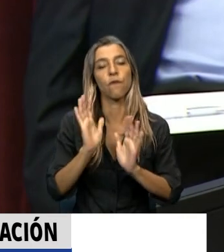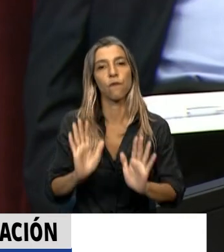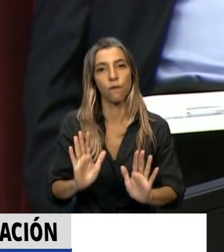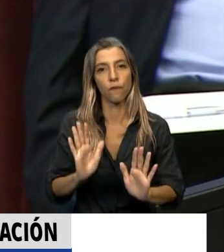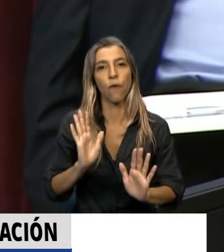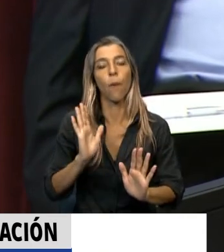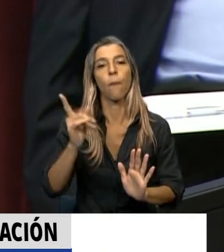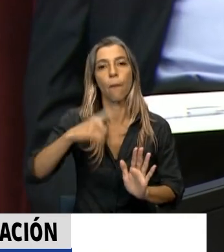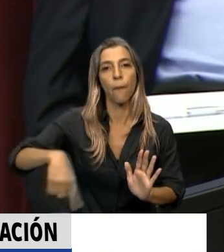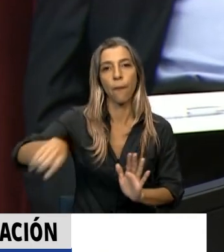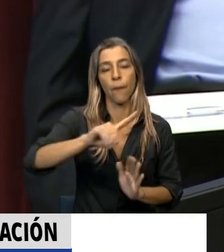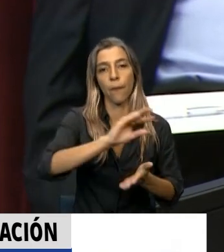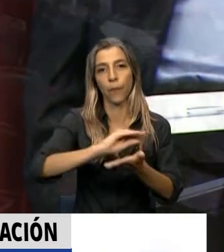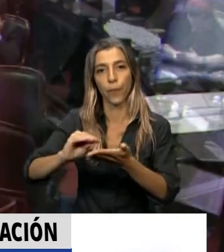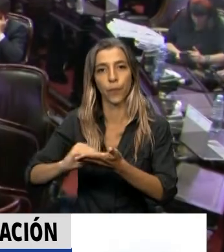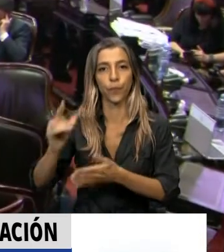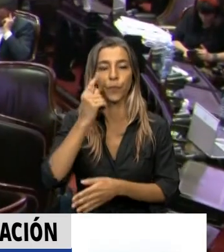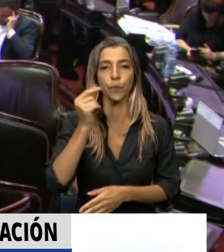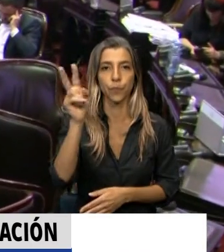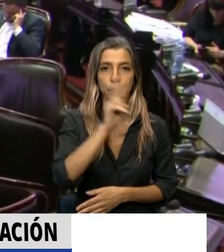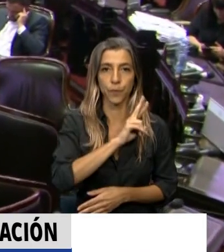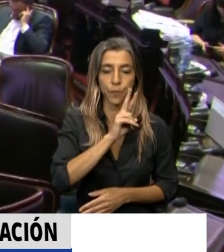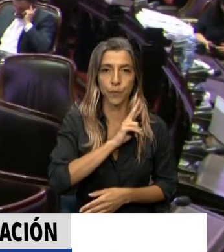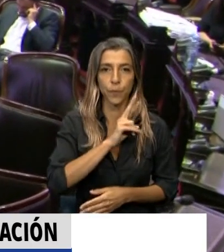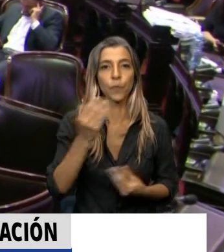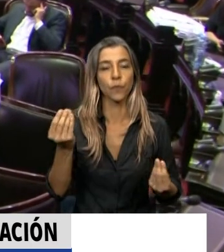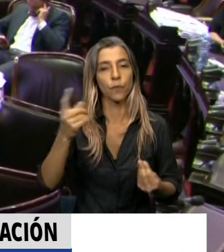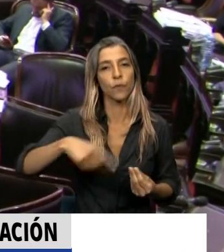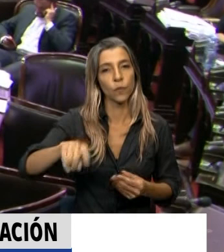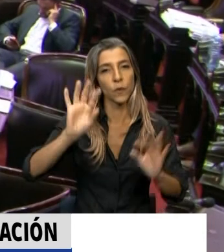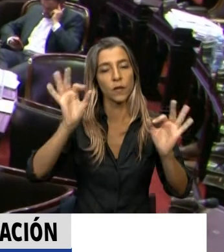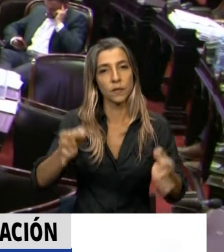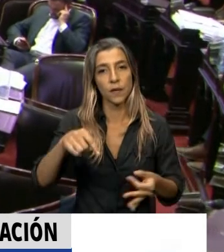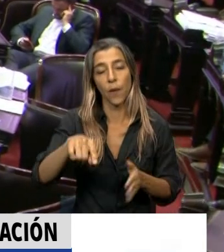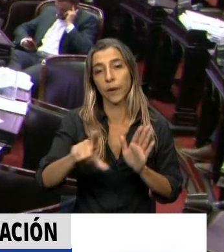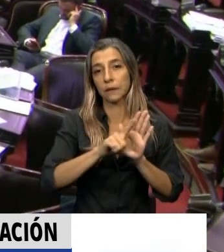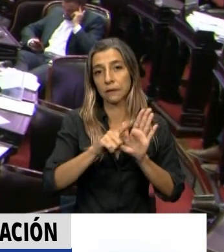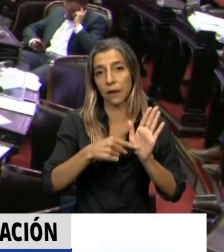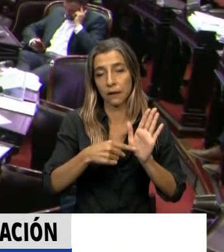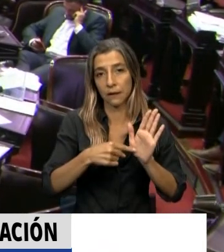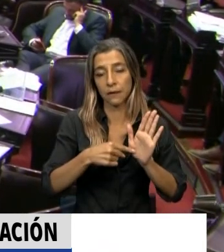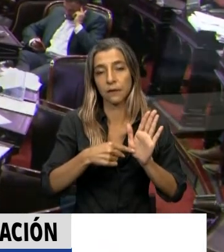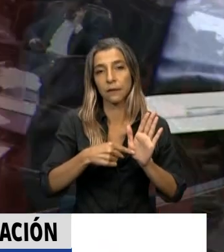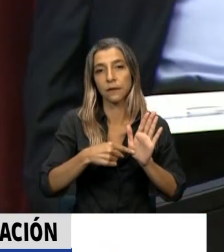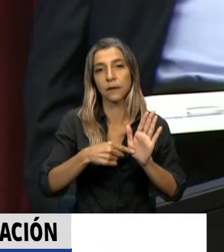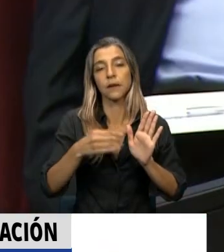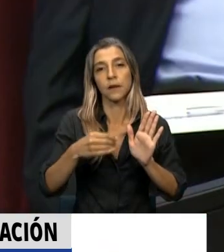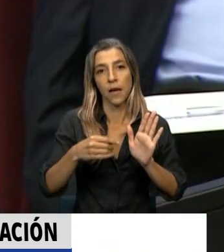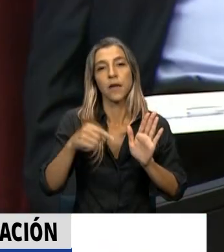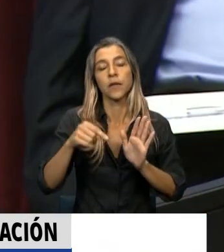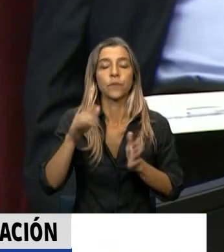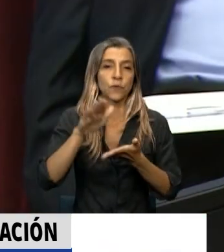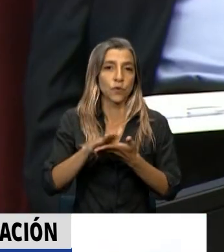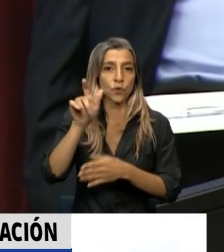remarcar a los señores diputados y diputadas que, como todos saben, esta ley tiene que ver con Mica